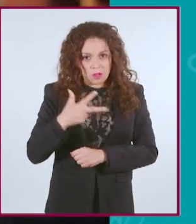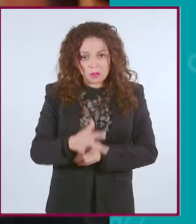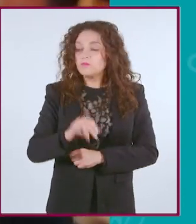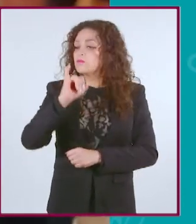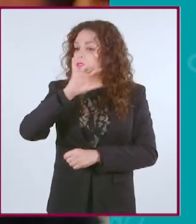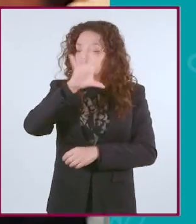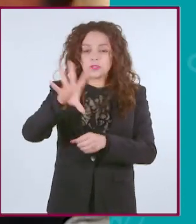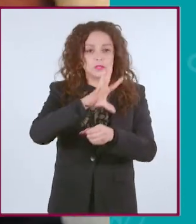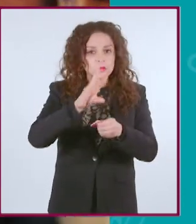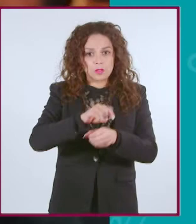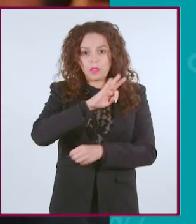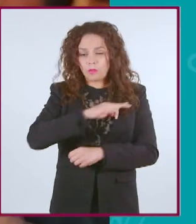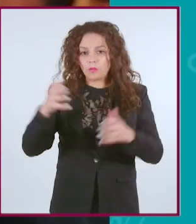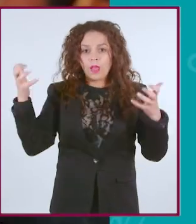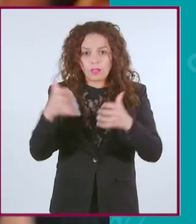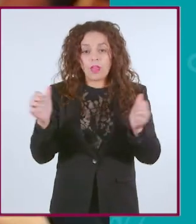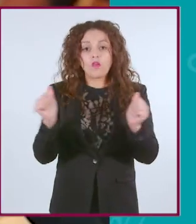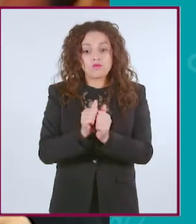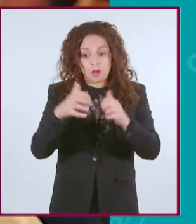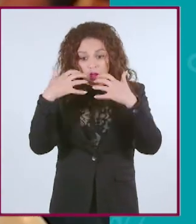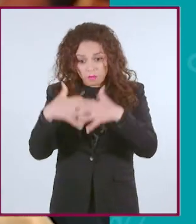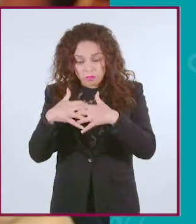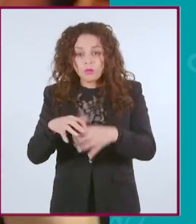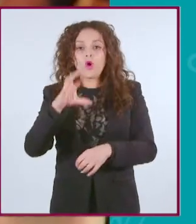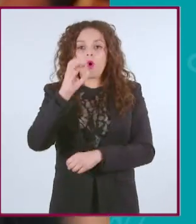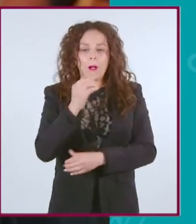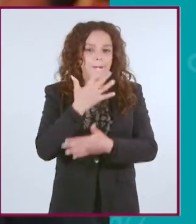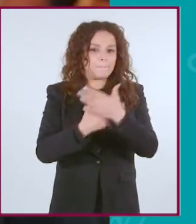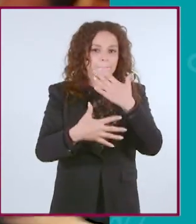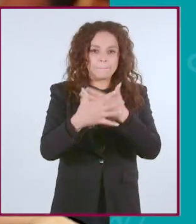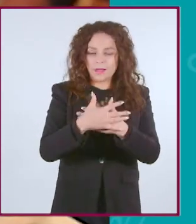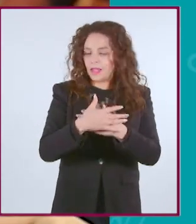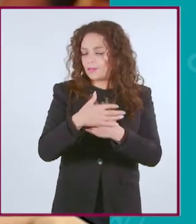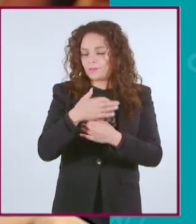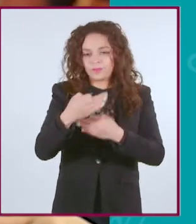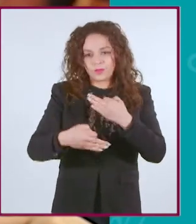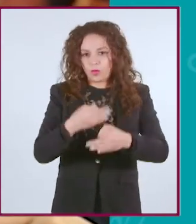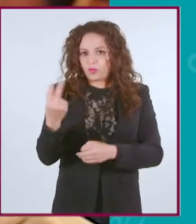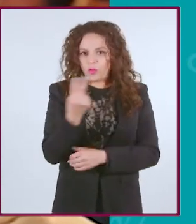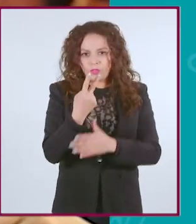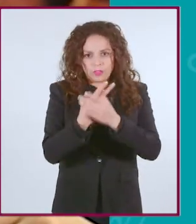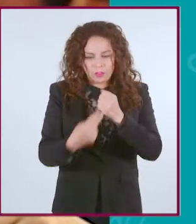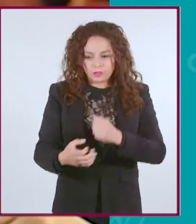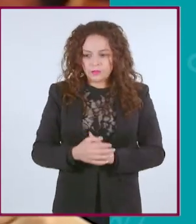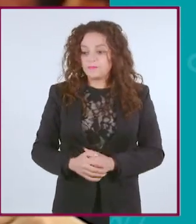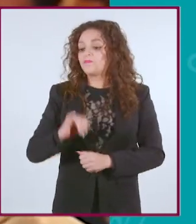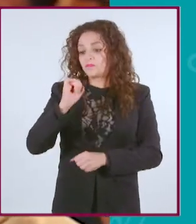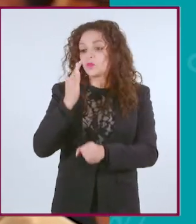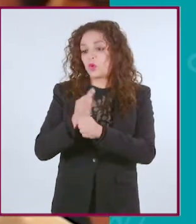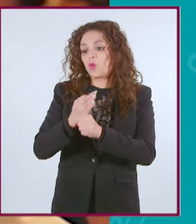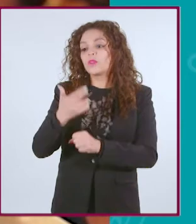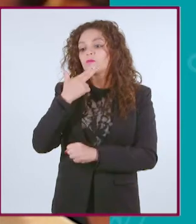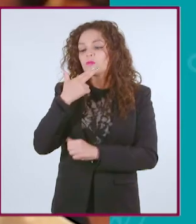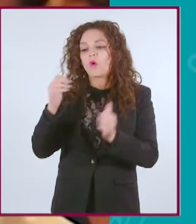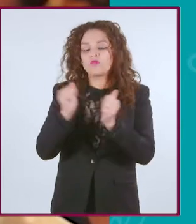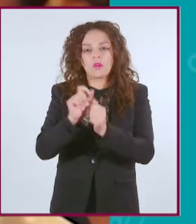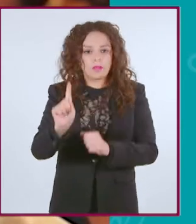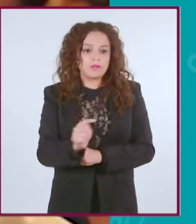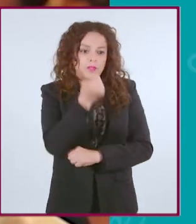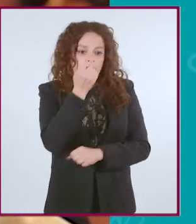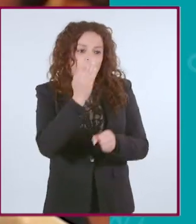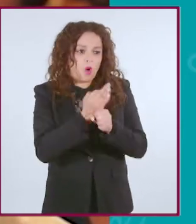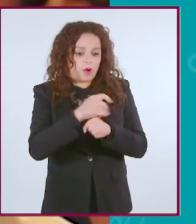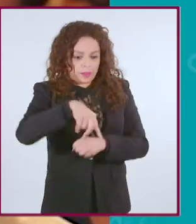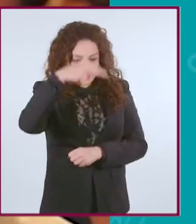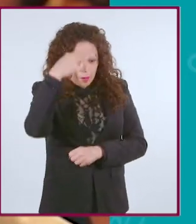tanto forma manual como y digital. Ya digital. Que es como lo último que podemos que estamos encontrar manejando en la tecnología. Aquí Y en eso es México. lo que estamos haciendo